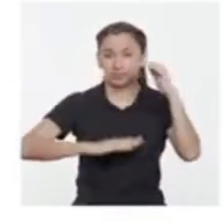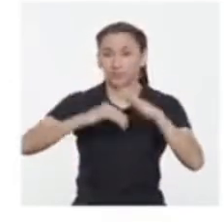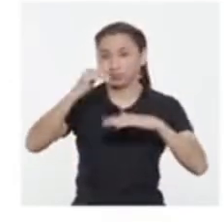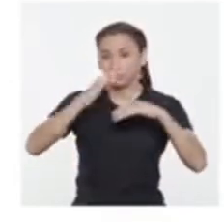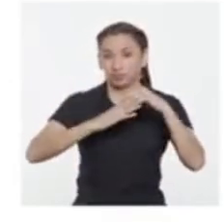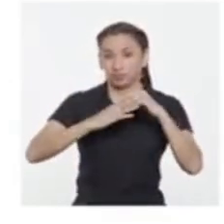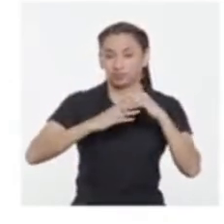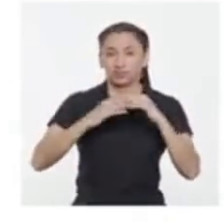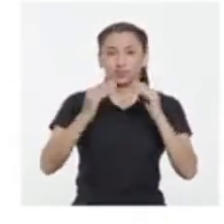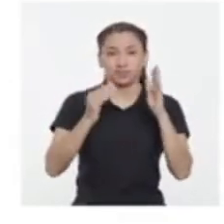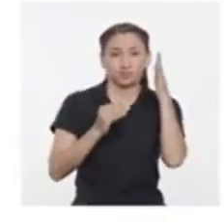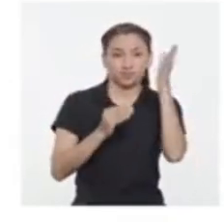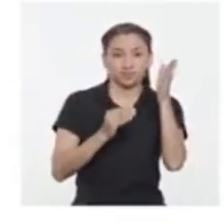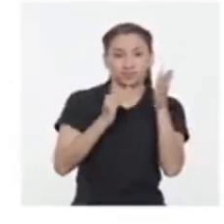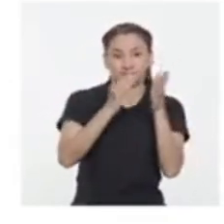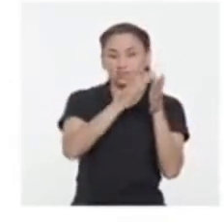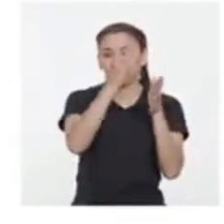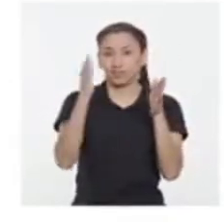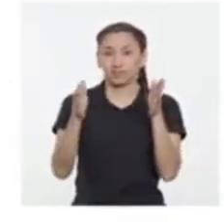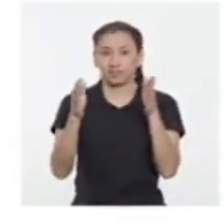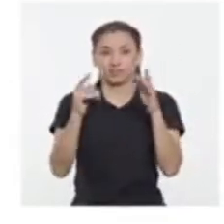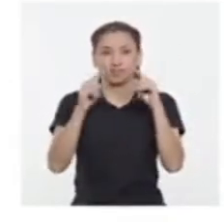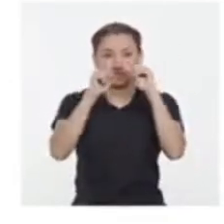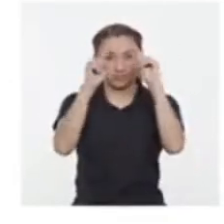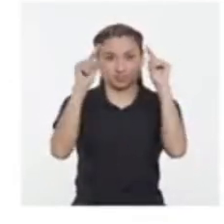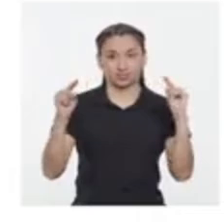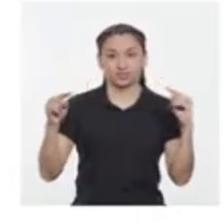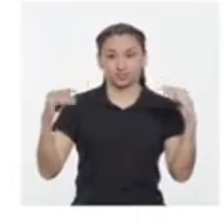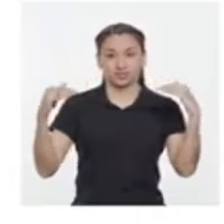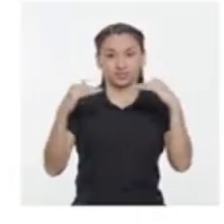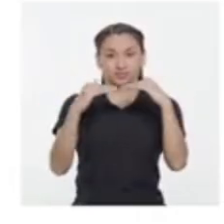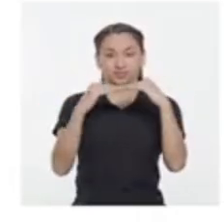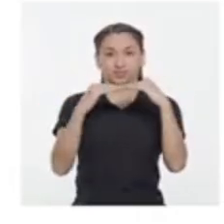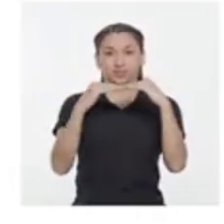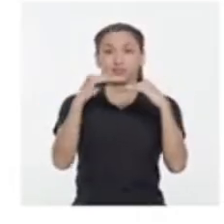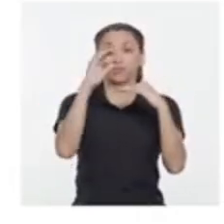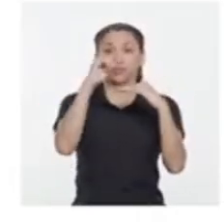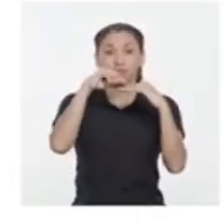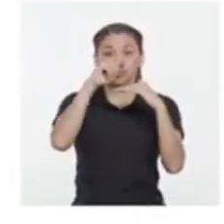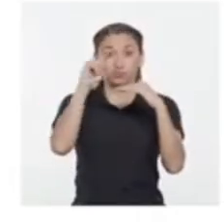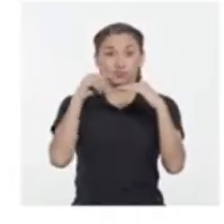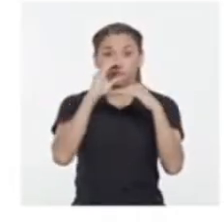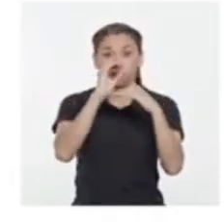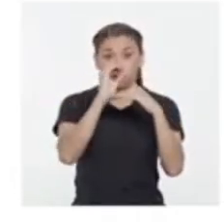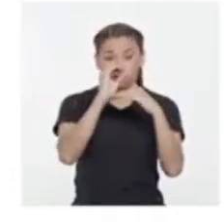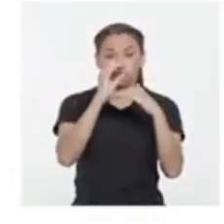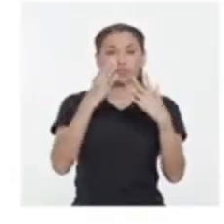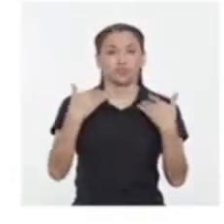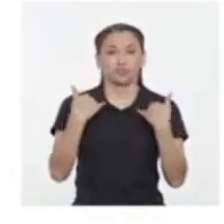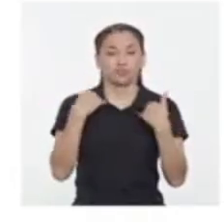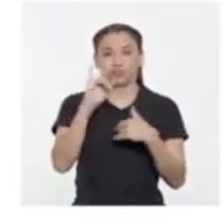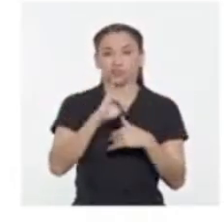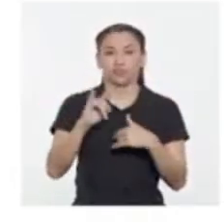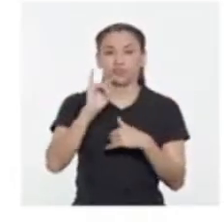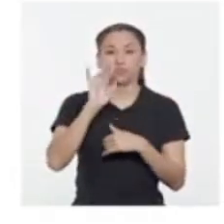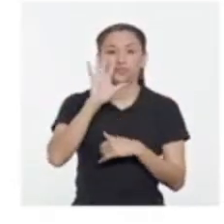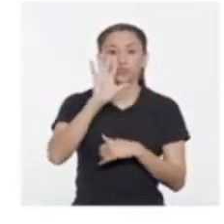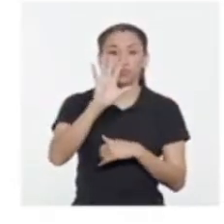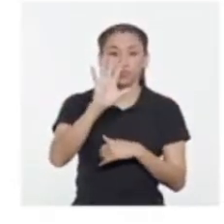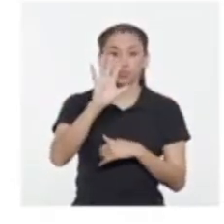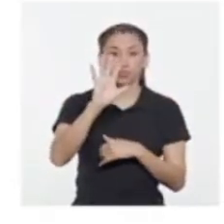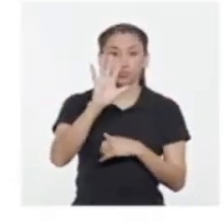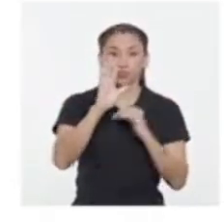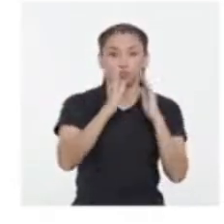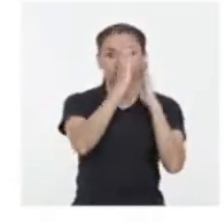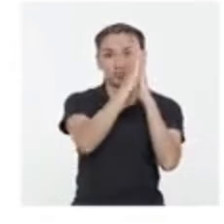la construcción de la cara anterior, que tiene forma de semicírculo con centro O, se utilizarán 5 listones horizontales